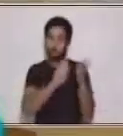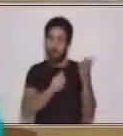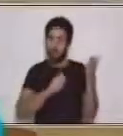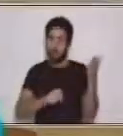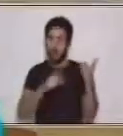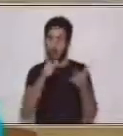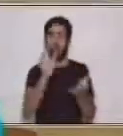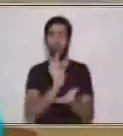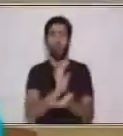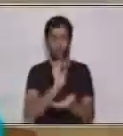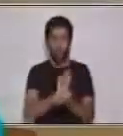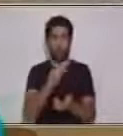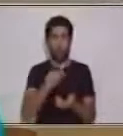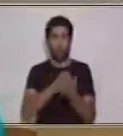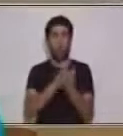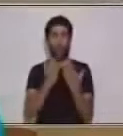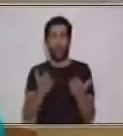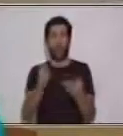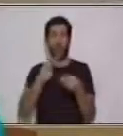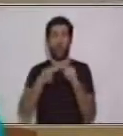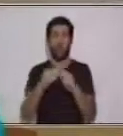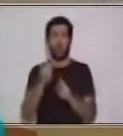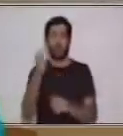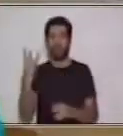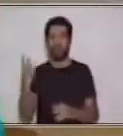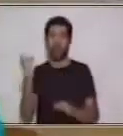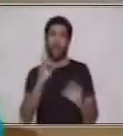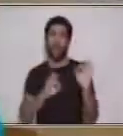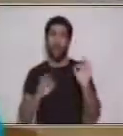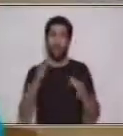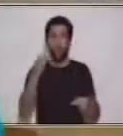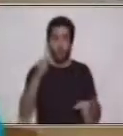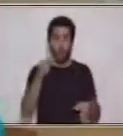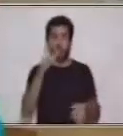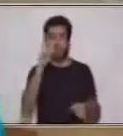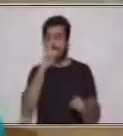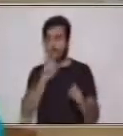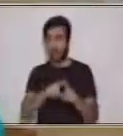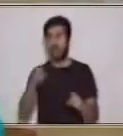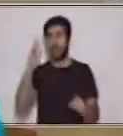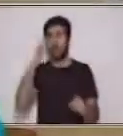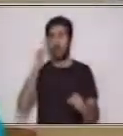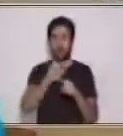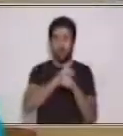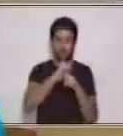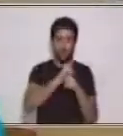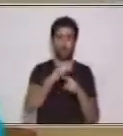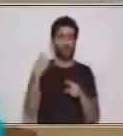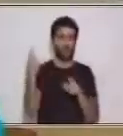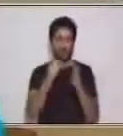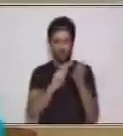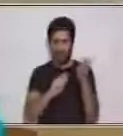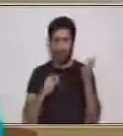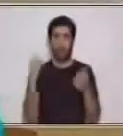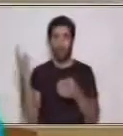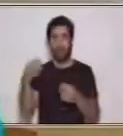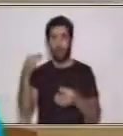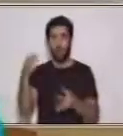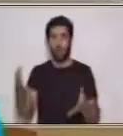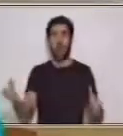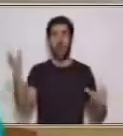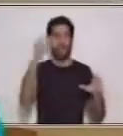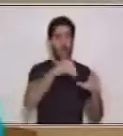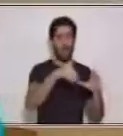de matemática o en alguna hoja, y recuerda siempre guardar todos esos materiales en tu